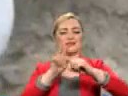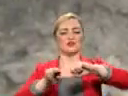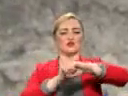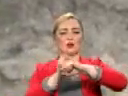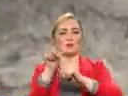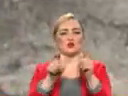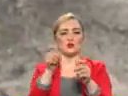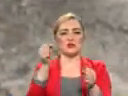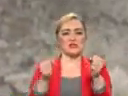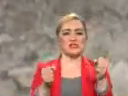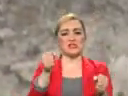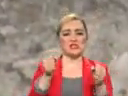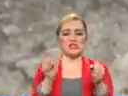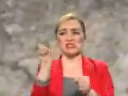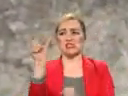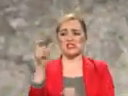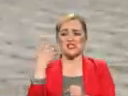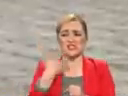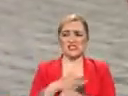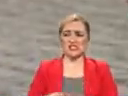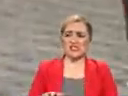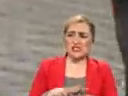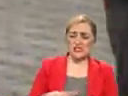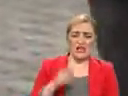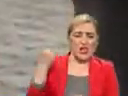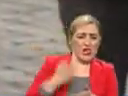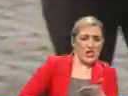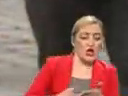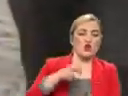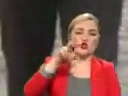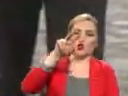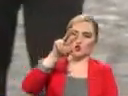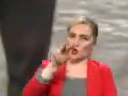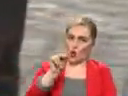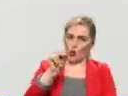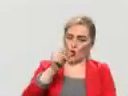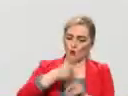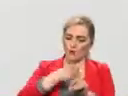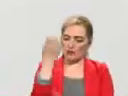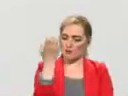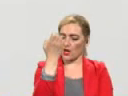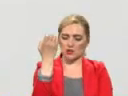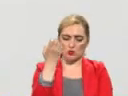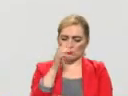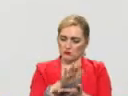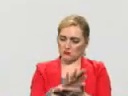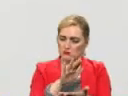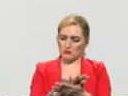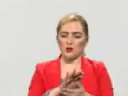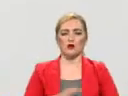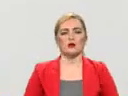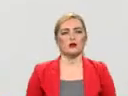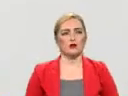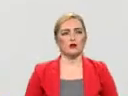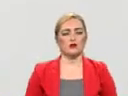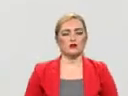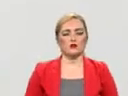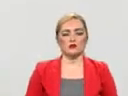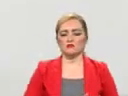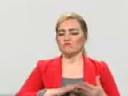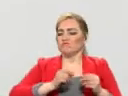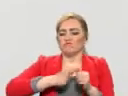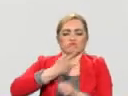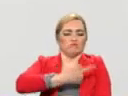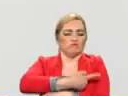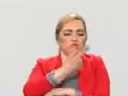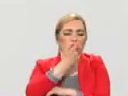serán sancionados quienes conduzcan con una licencia caducada en los meses de la emergencia. Hemos sacado las resoluciones respectivas para que desde el primer día